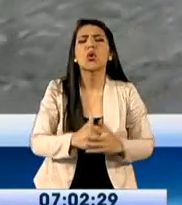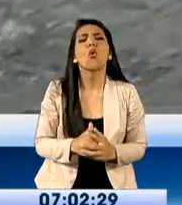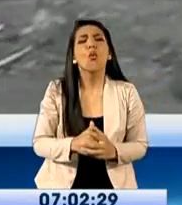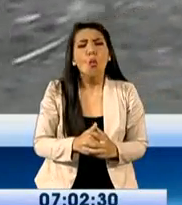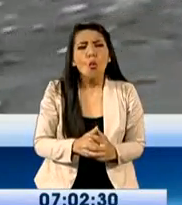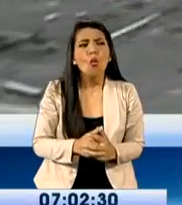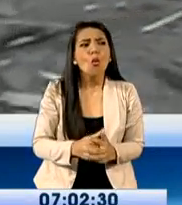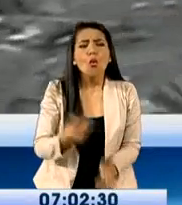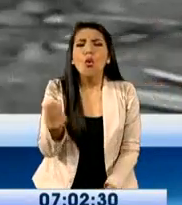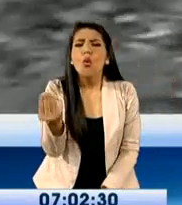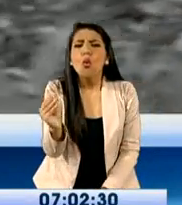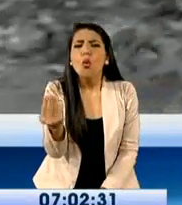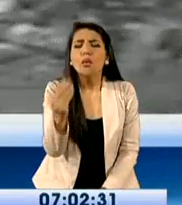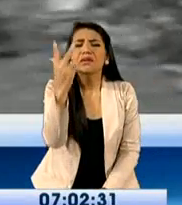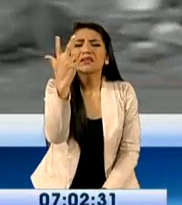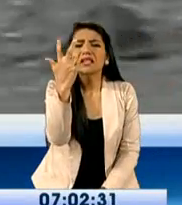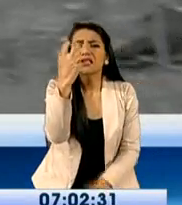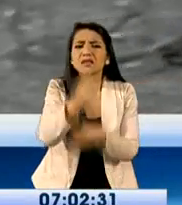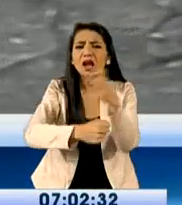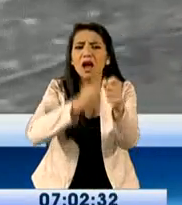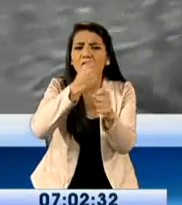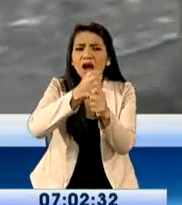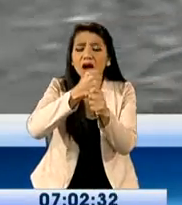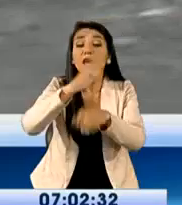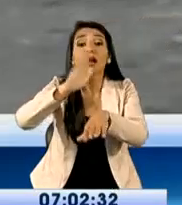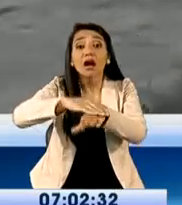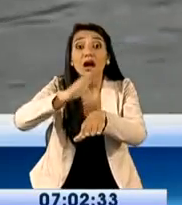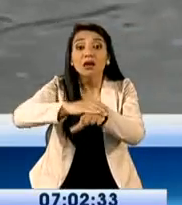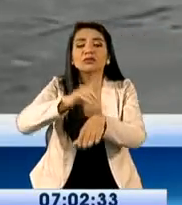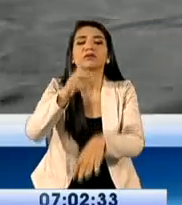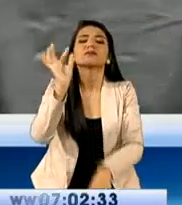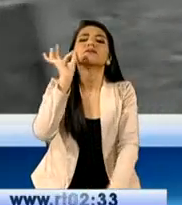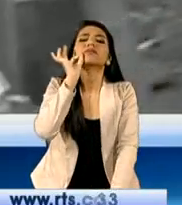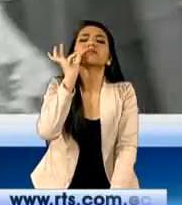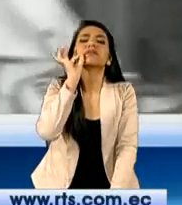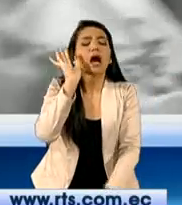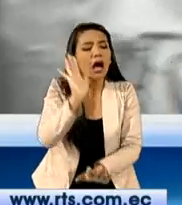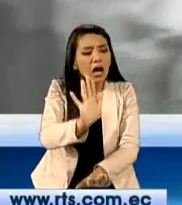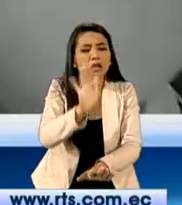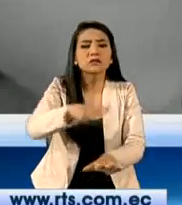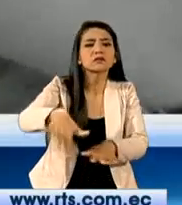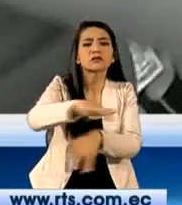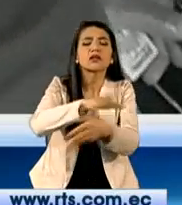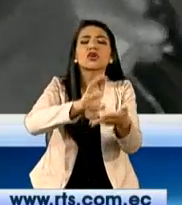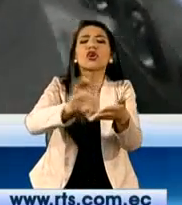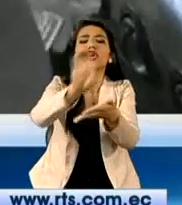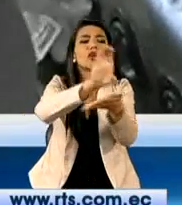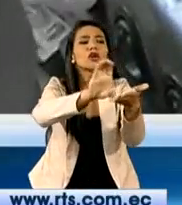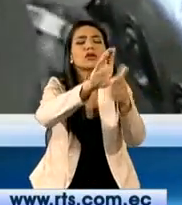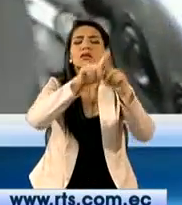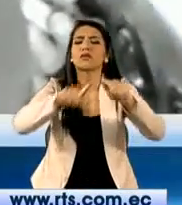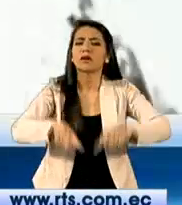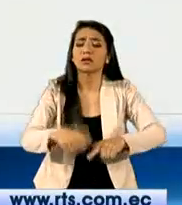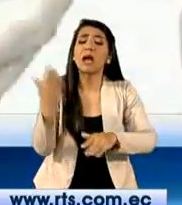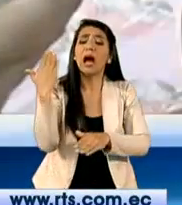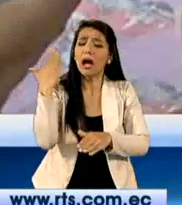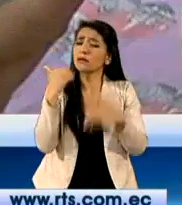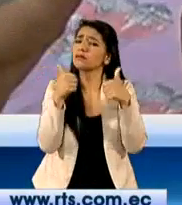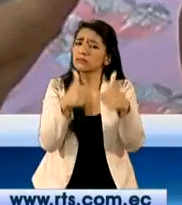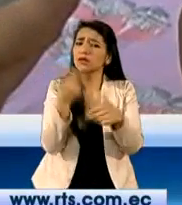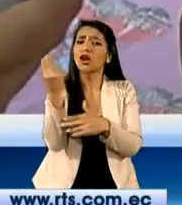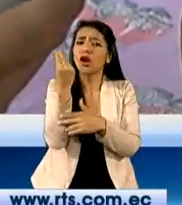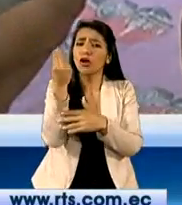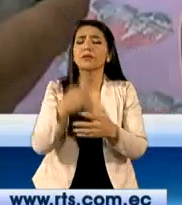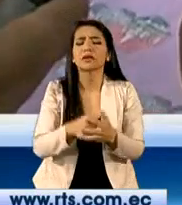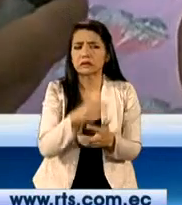un problema derivado por la sustancia que ha invadido los colegios públicos. Era un niño sano, agrega. Sí, lo dañaron